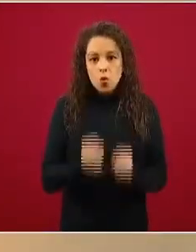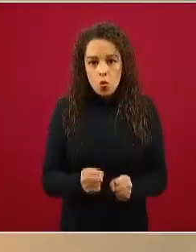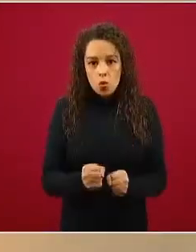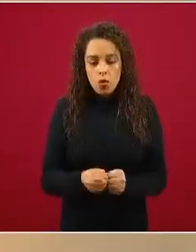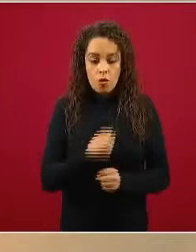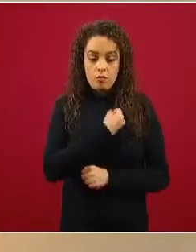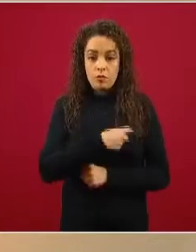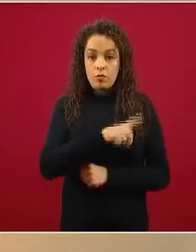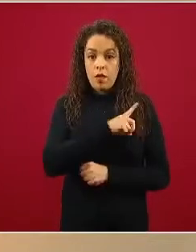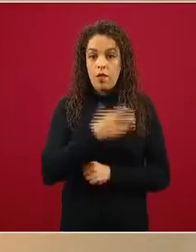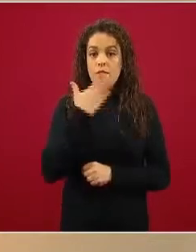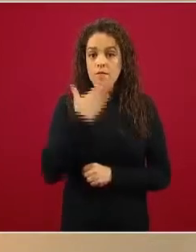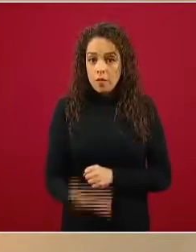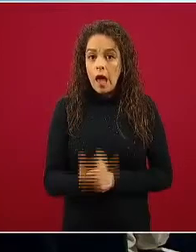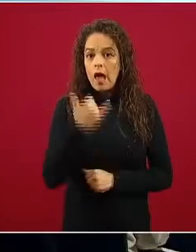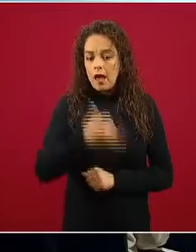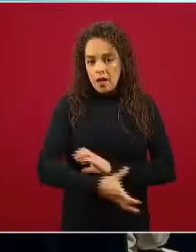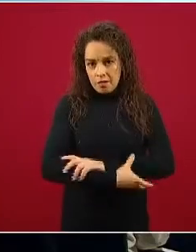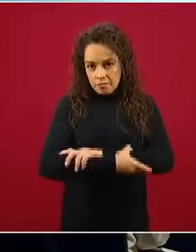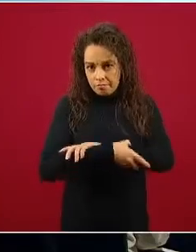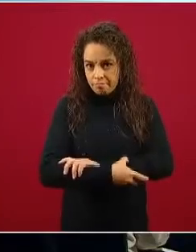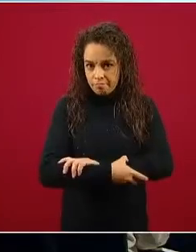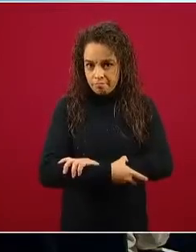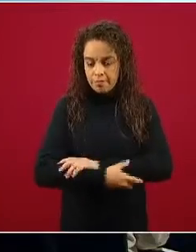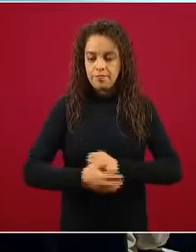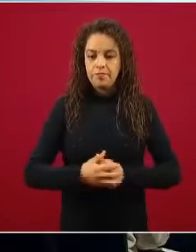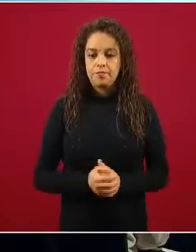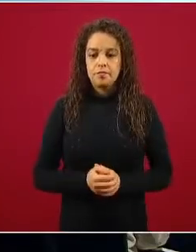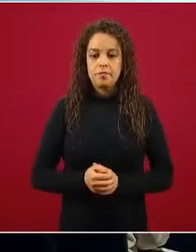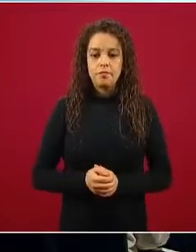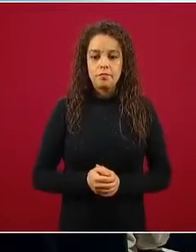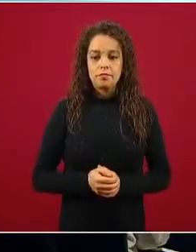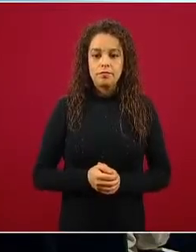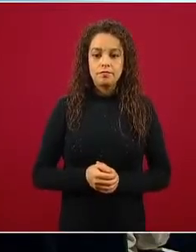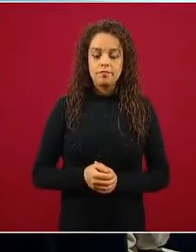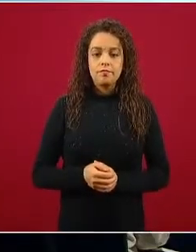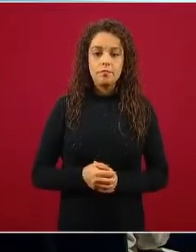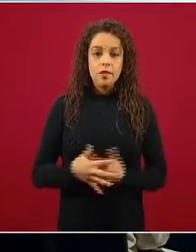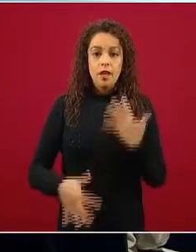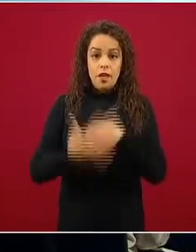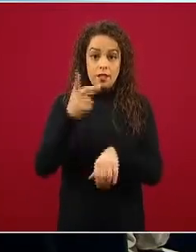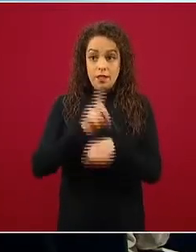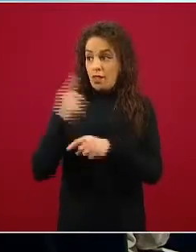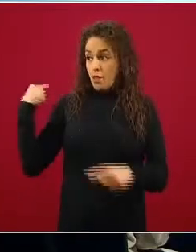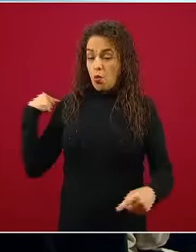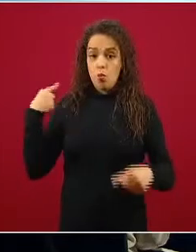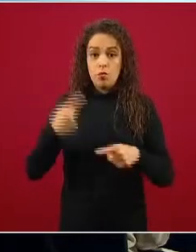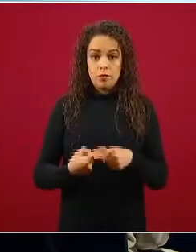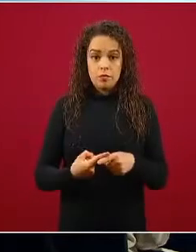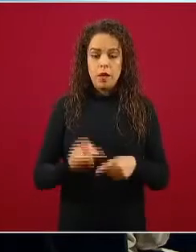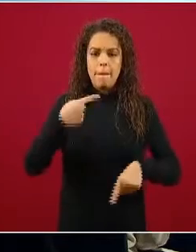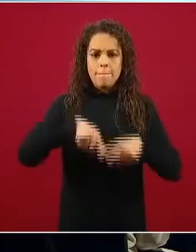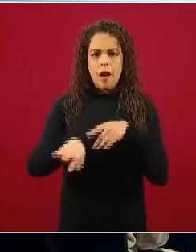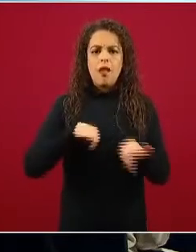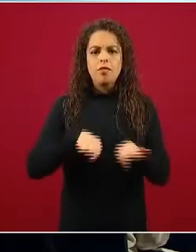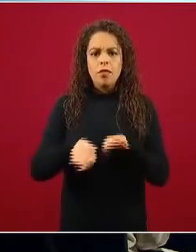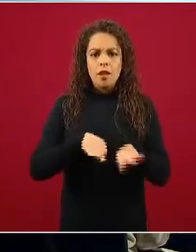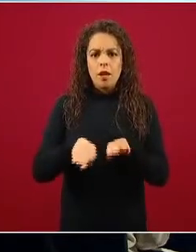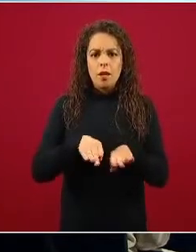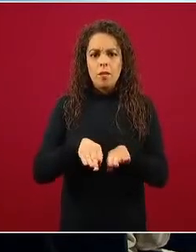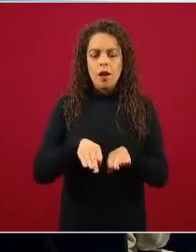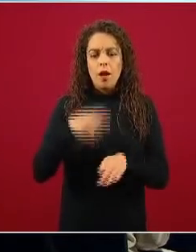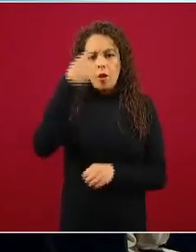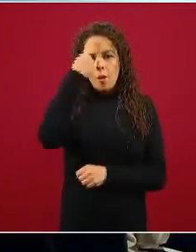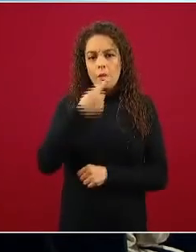En ese sentido, como lo hemos estado señalando, en los últimos 15 días empezamos el trabajo para un